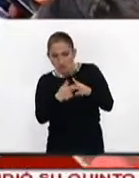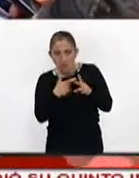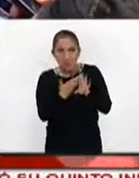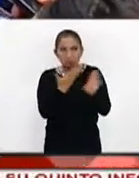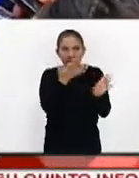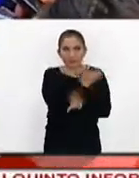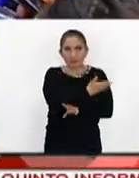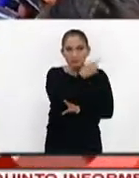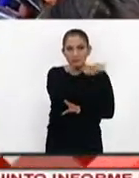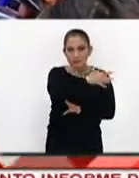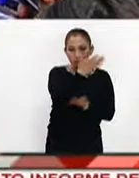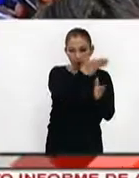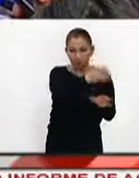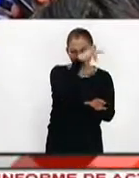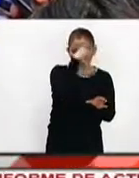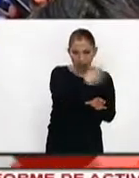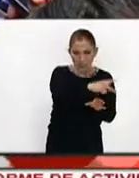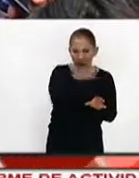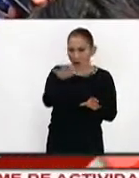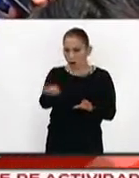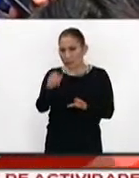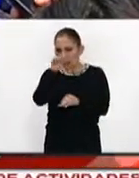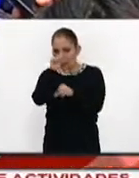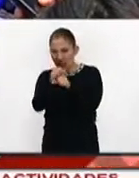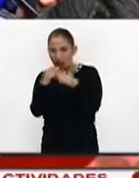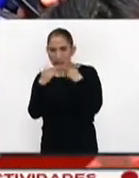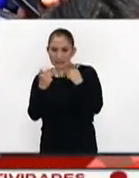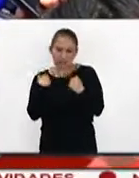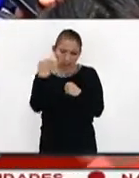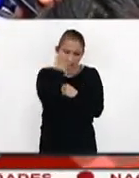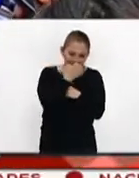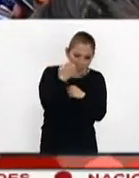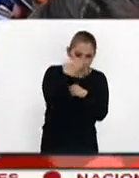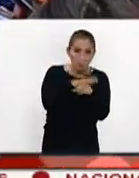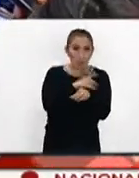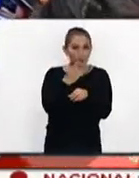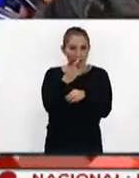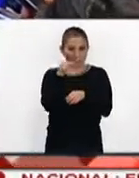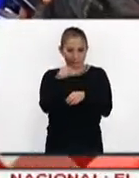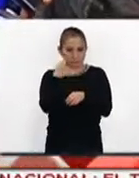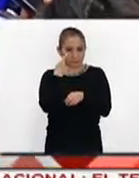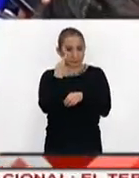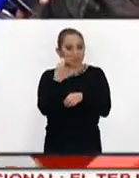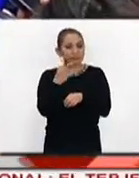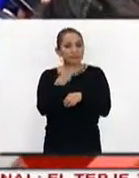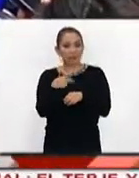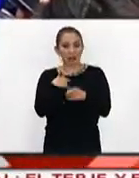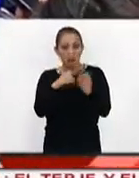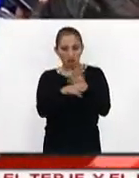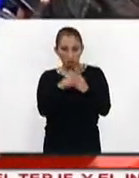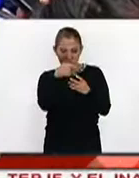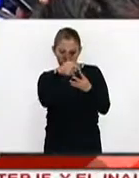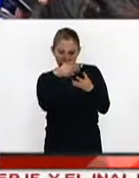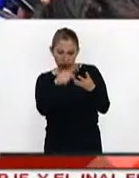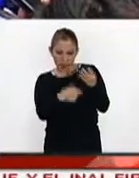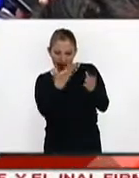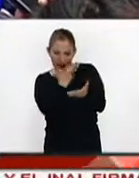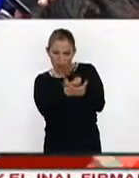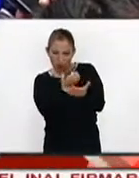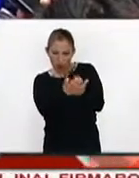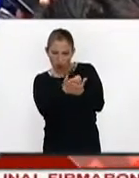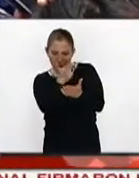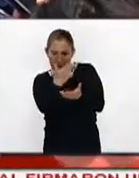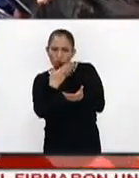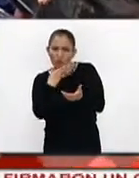desde tanto del Banco de México como desde la Secretaría de Hacienda. ¿Por qué? Pues porque prácticamente los elementos fundamentales de la economía,